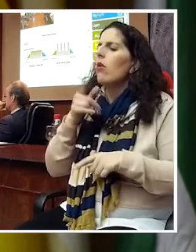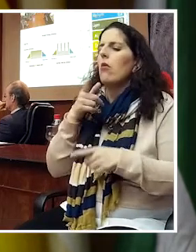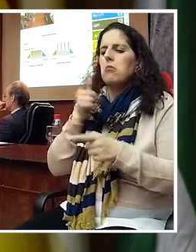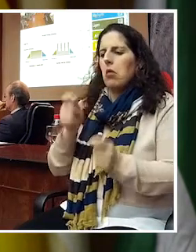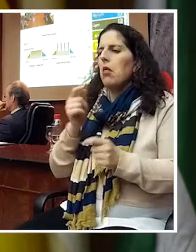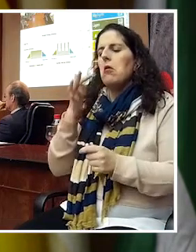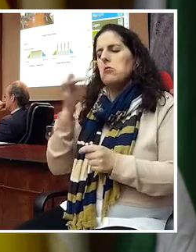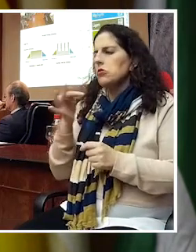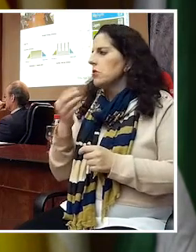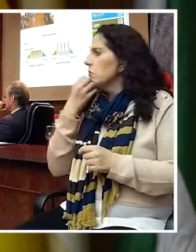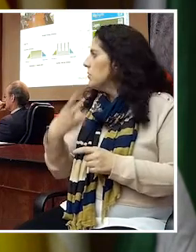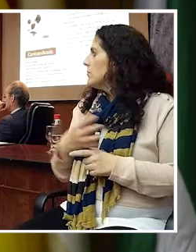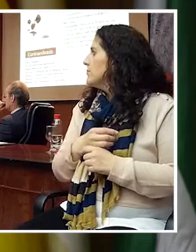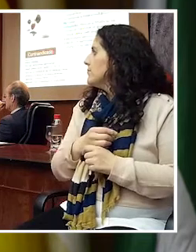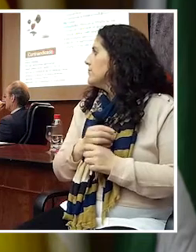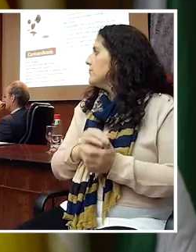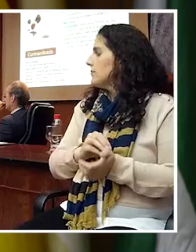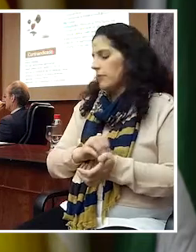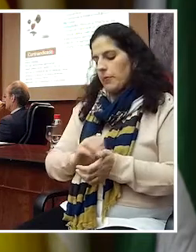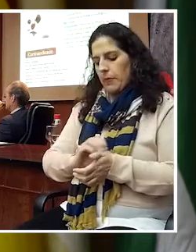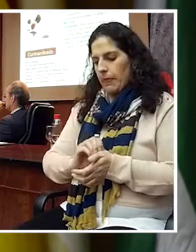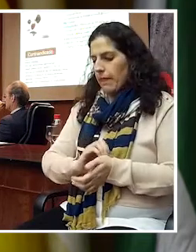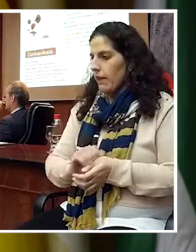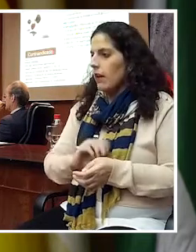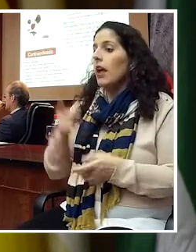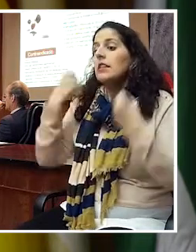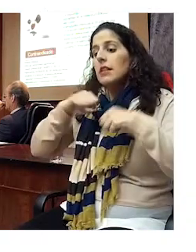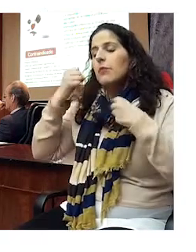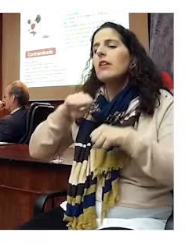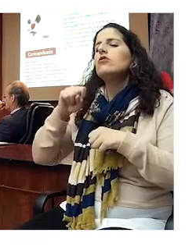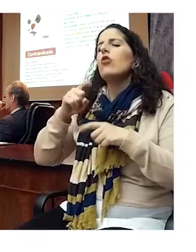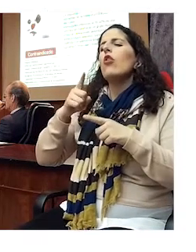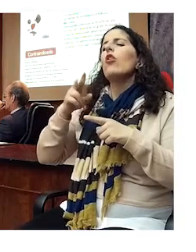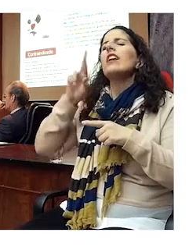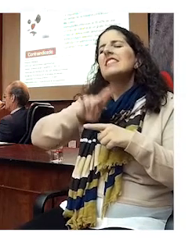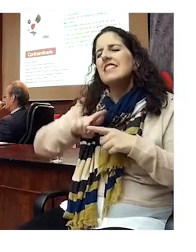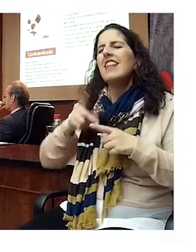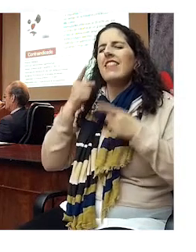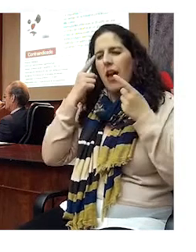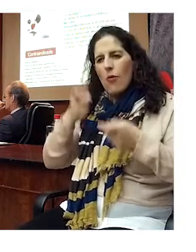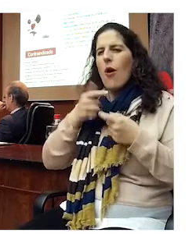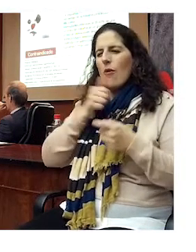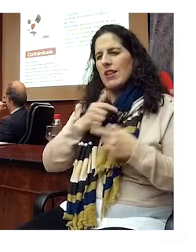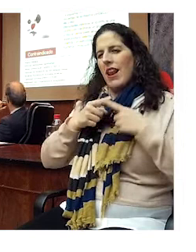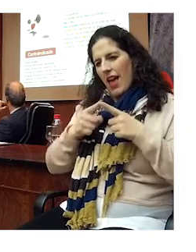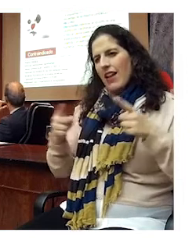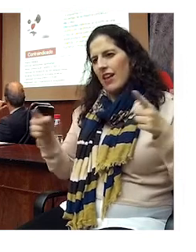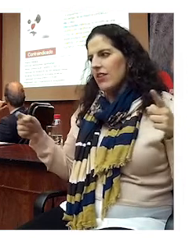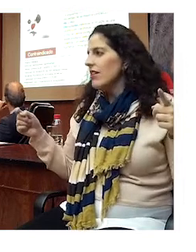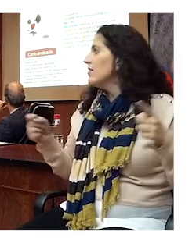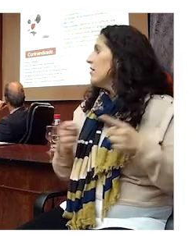está cada vez más en boga, ¿no? En cuanto al entrenamiento de resistencia, pues se ha hablado de que ha estado proscrito durante mucho tiempo,